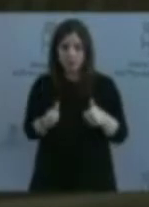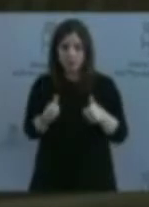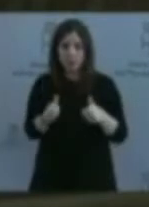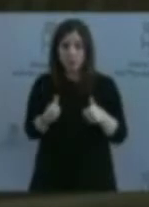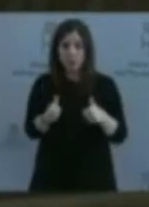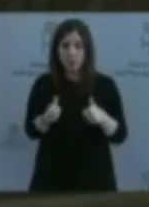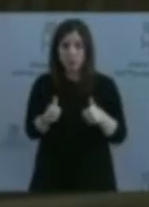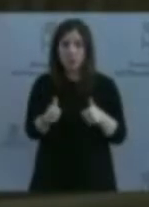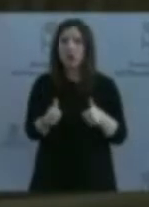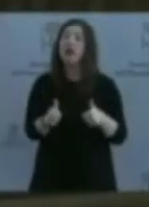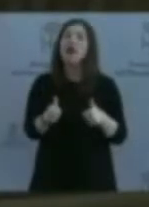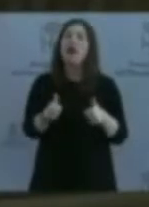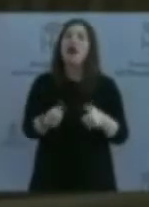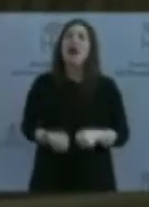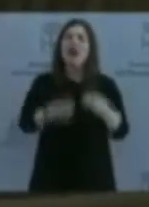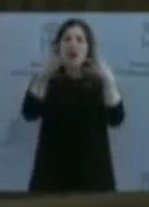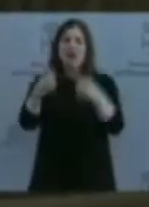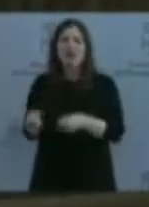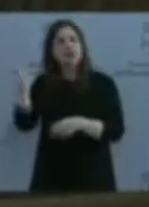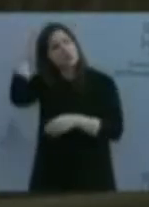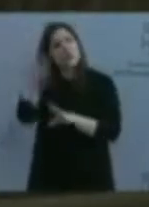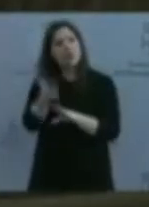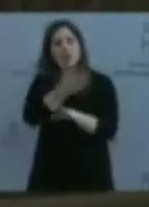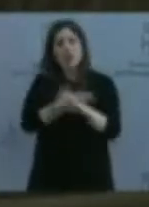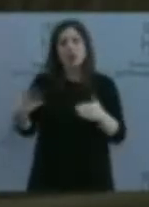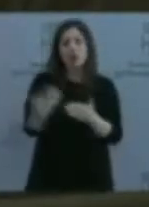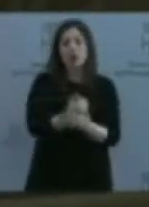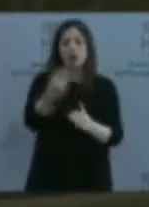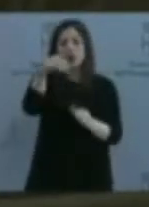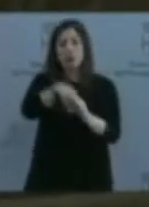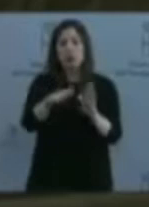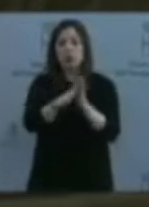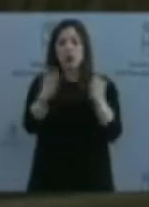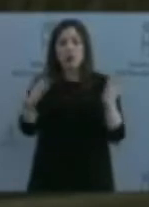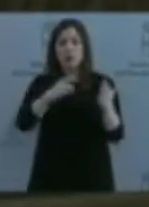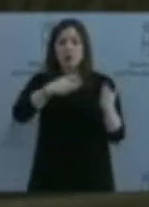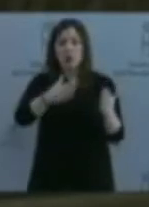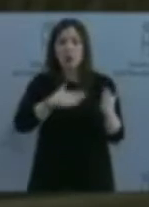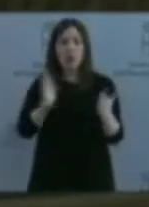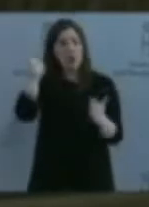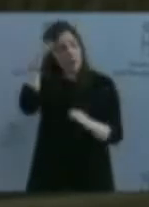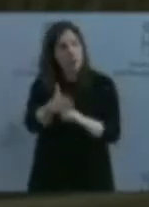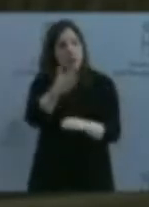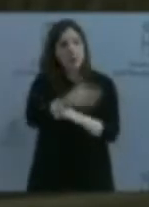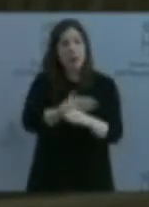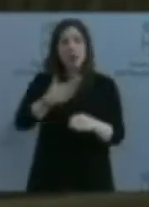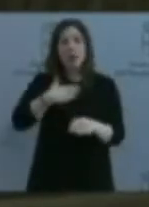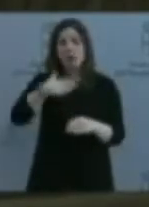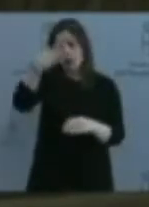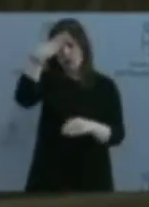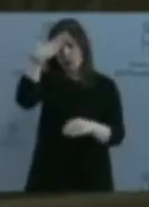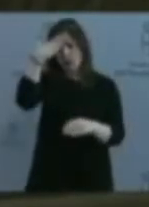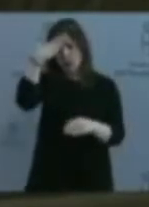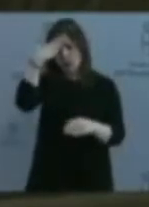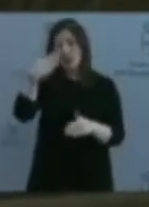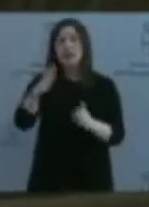prerrománico incluidos en el libro blanco del prerrománico y cuya titularidad se atribuye a la Iglesia Católica, y como resultado